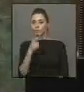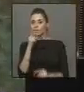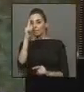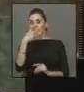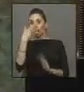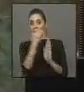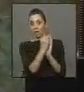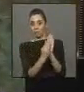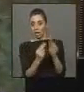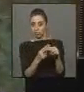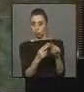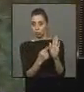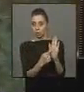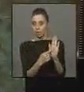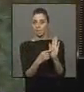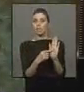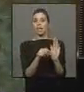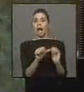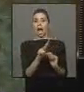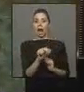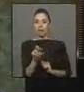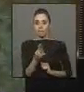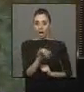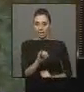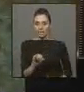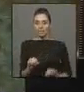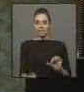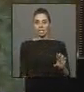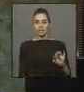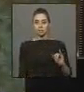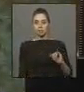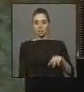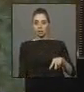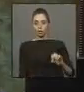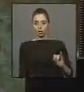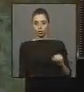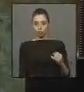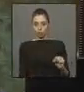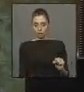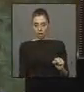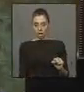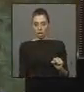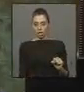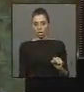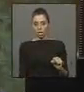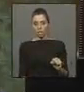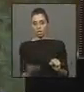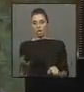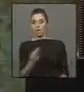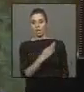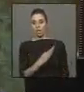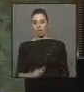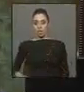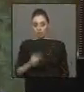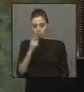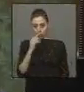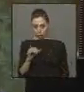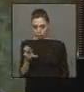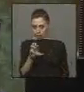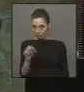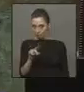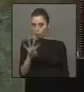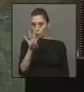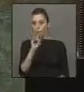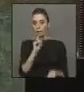Escrita la diputada Jenny Álvarez, Fidel Espinosa, y se la ha otorgado al diputado Campos. Tiene la palabra por